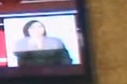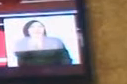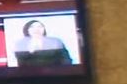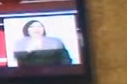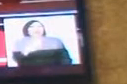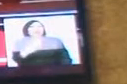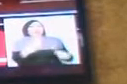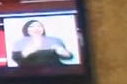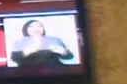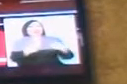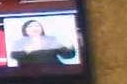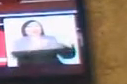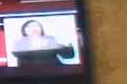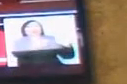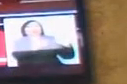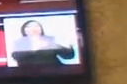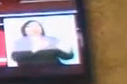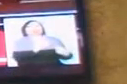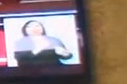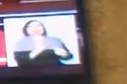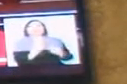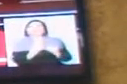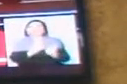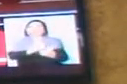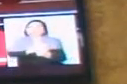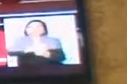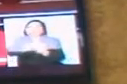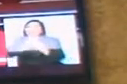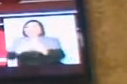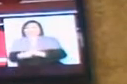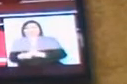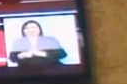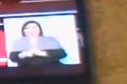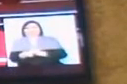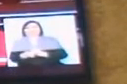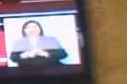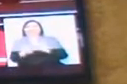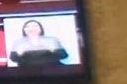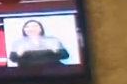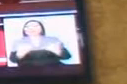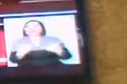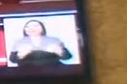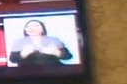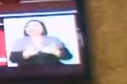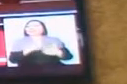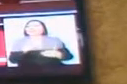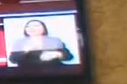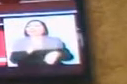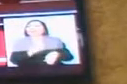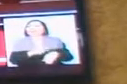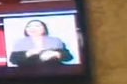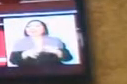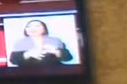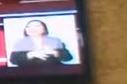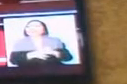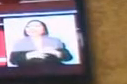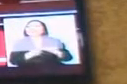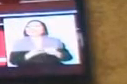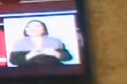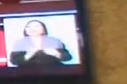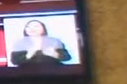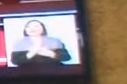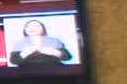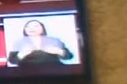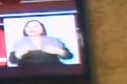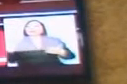la responsabilidad de dar vuelta a la página. Este debe ser el momento histórico en el